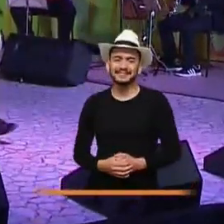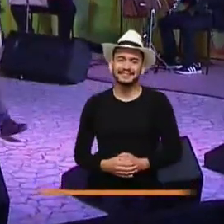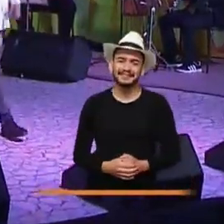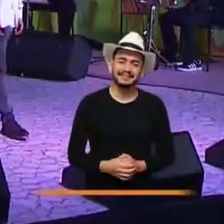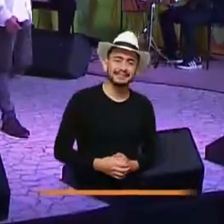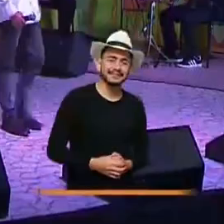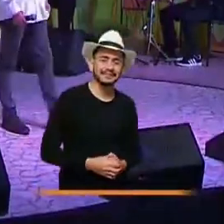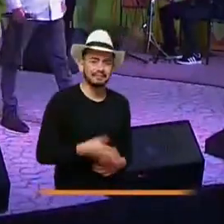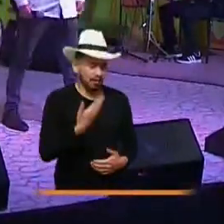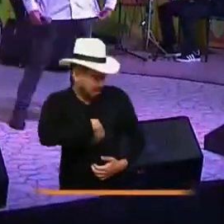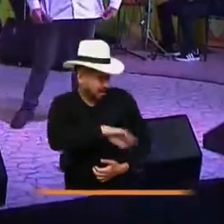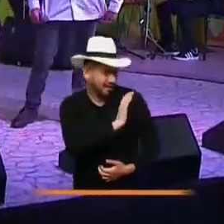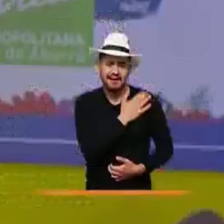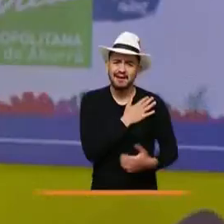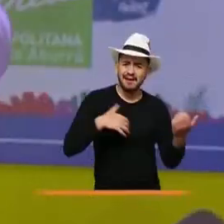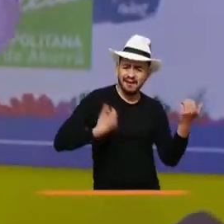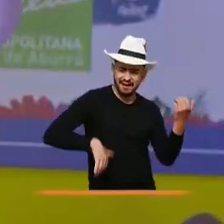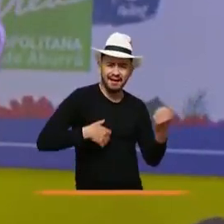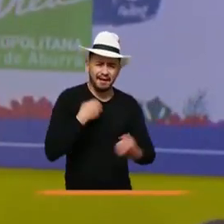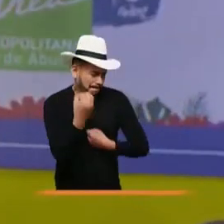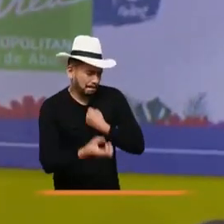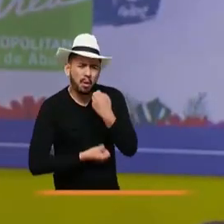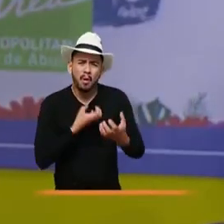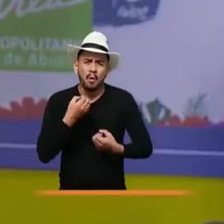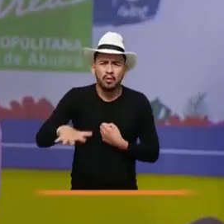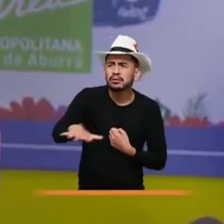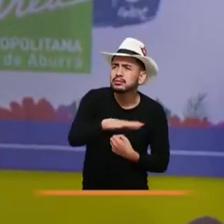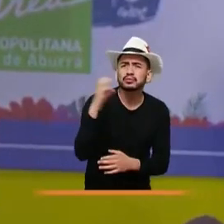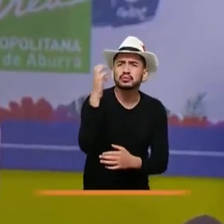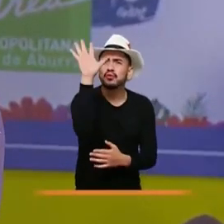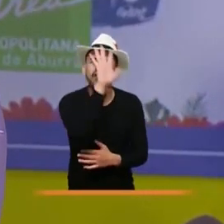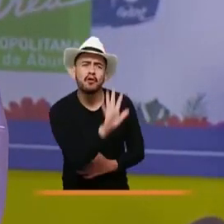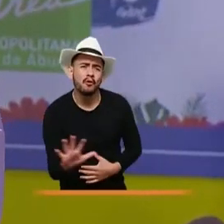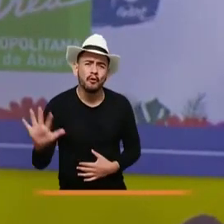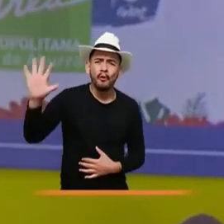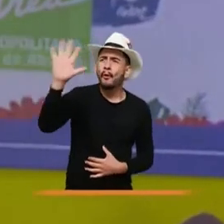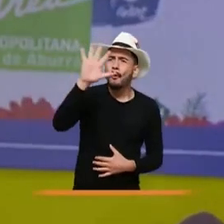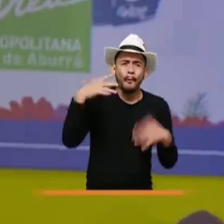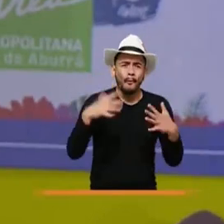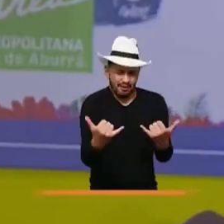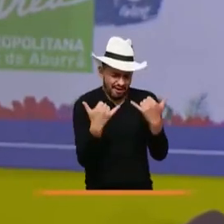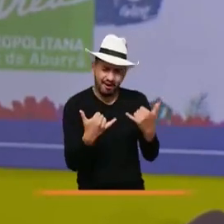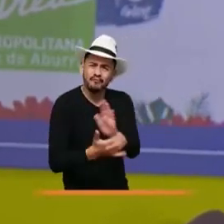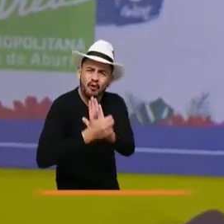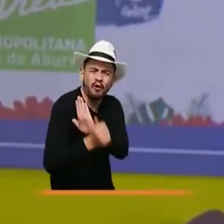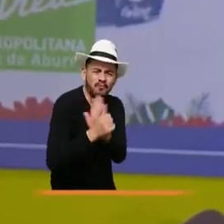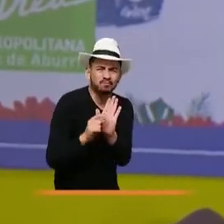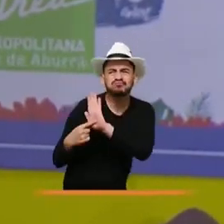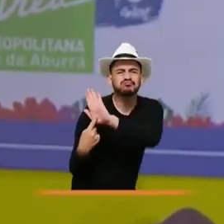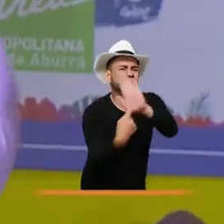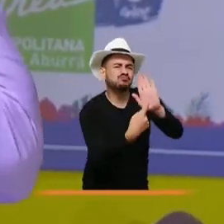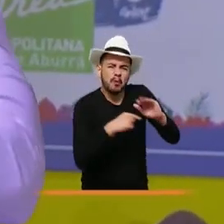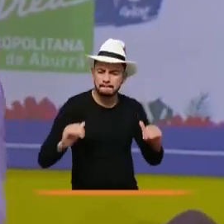a todo el país hoy le mostramos finura mostrándole a una